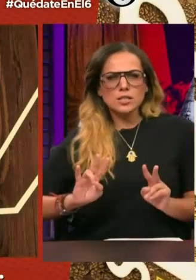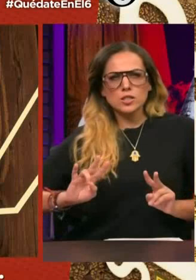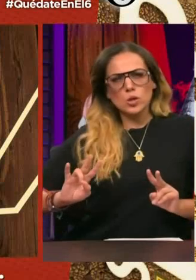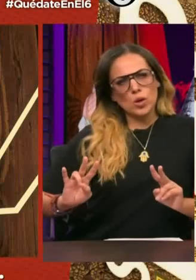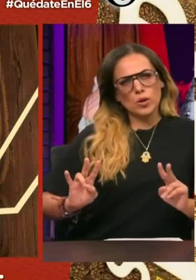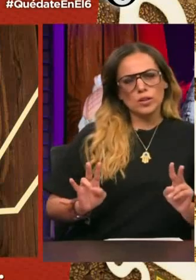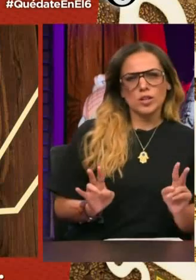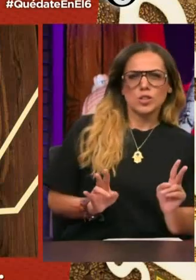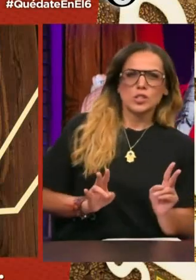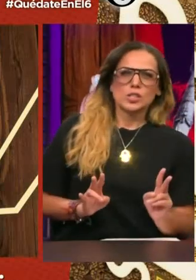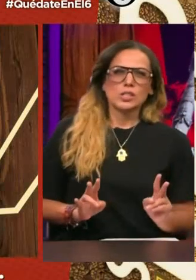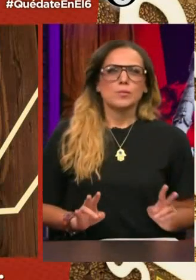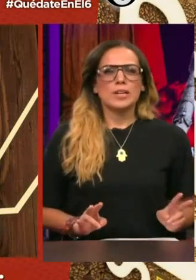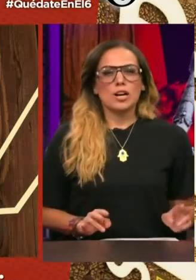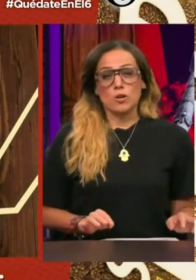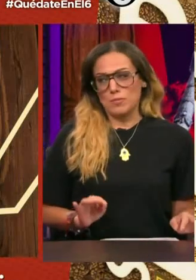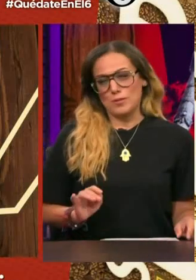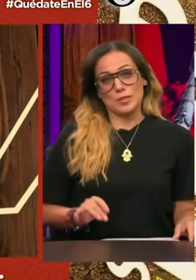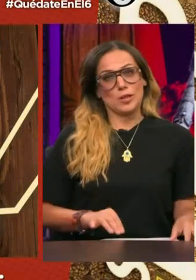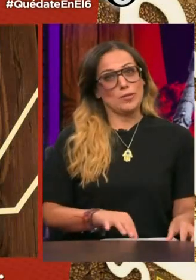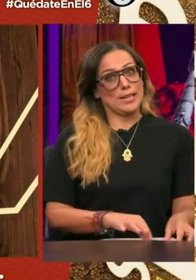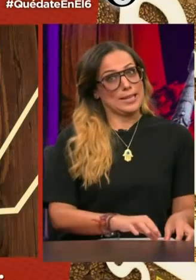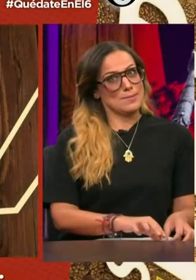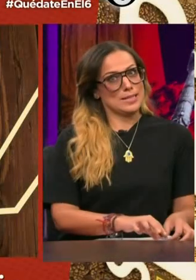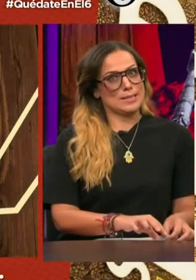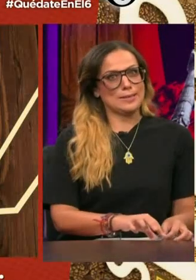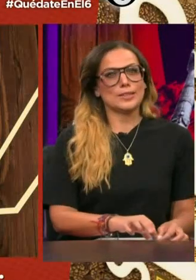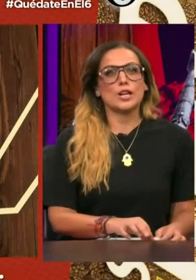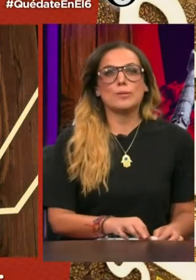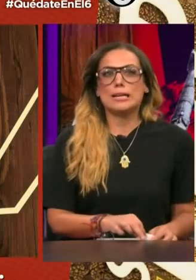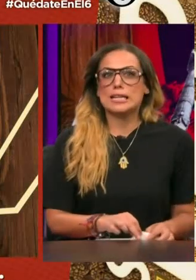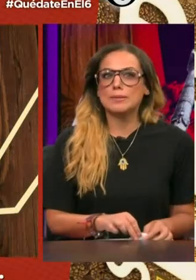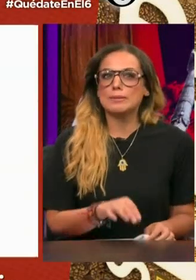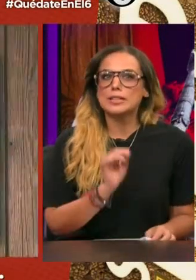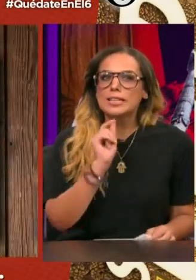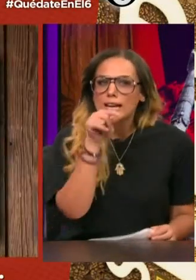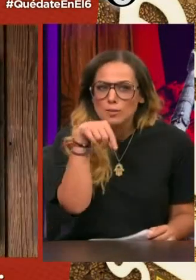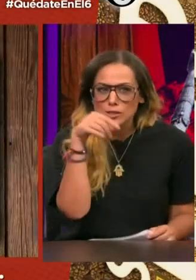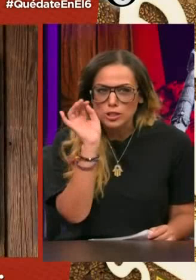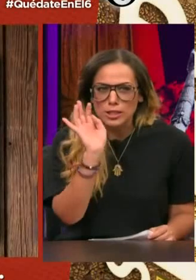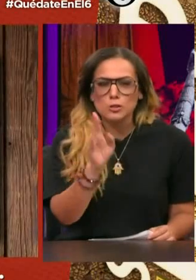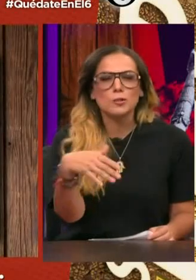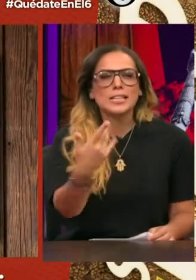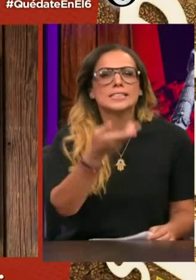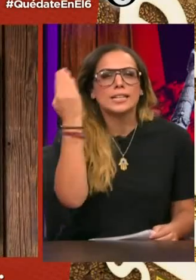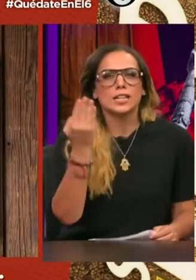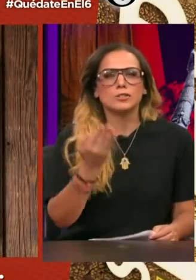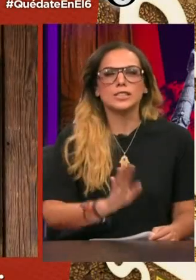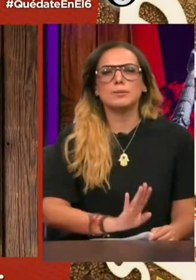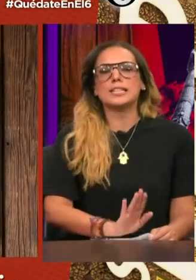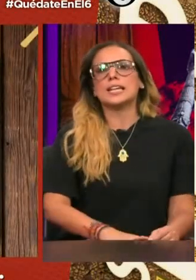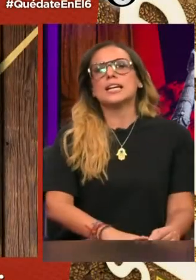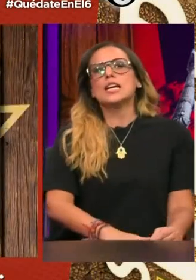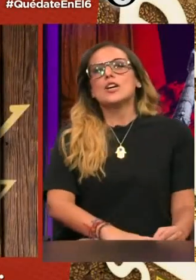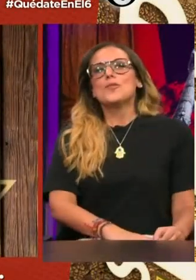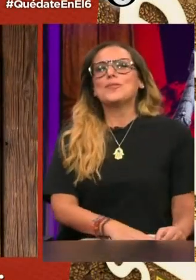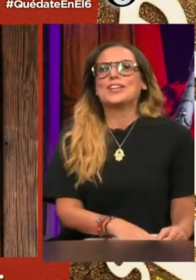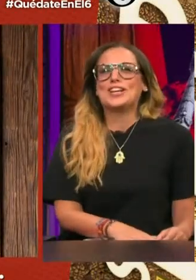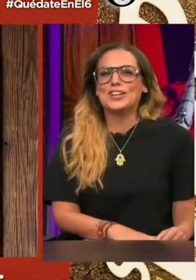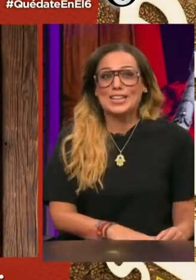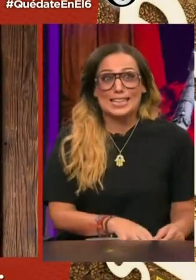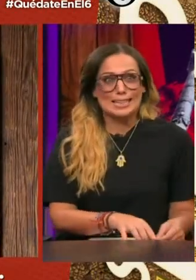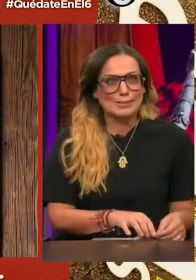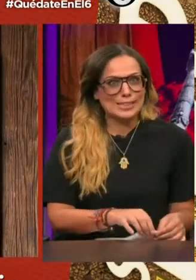mecha corta, son como ya sabes quién, ¿no? Mira, como Adame. Como nuestro amigo como Adame, pero ni hay que mencionarlo, no voy a salir ahorita, mira, que